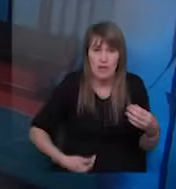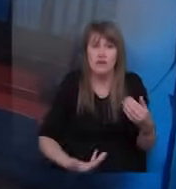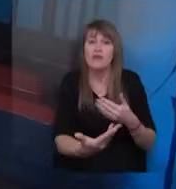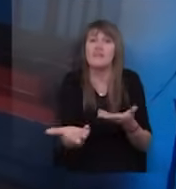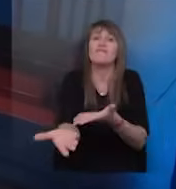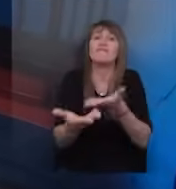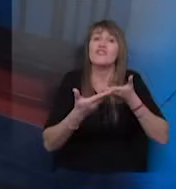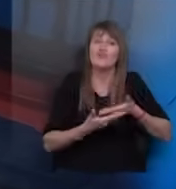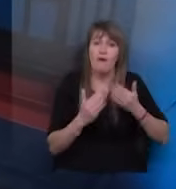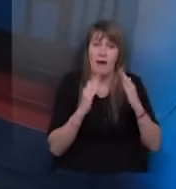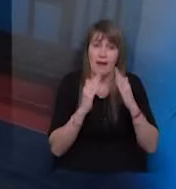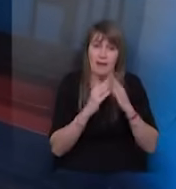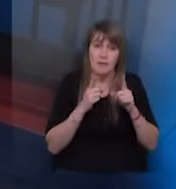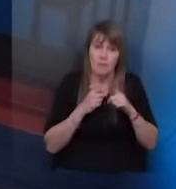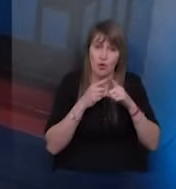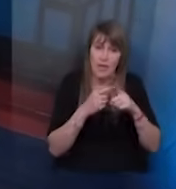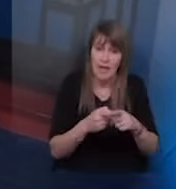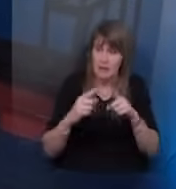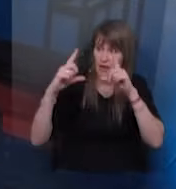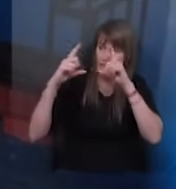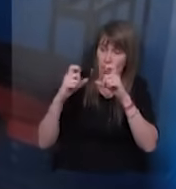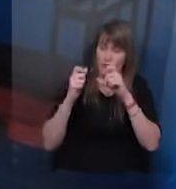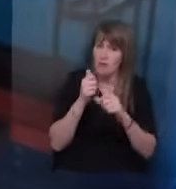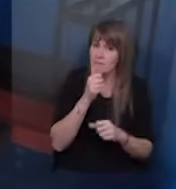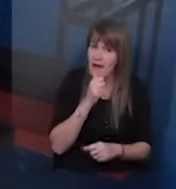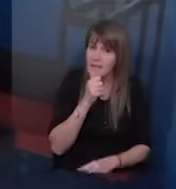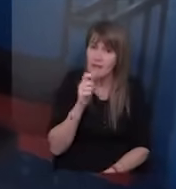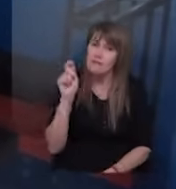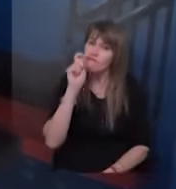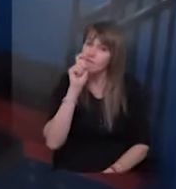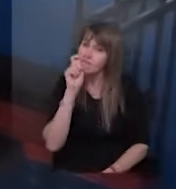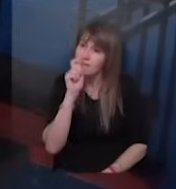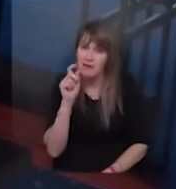Este. A la famosa azotea, claro. Y está la foto donde está tomando mate y fumando un habano junto con él.